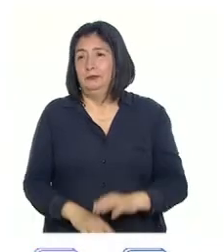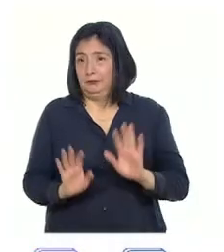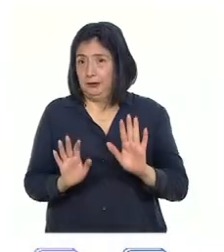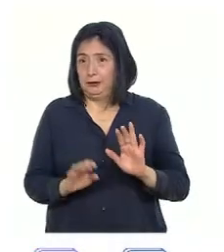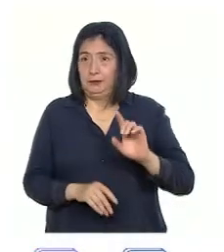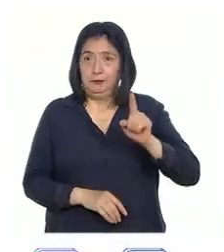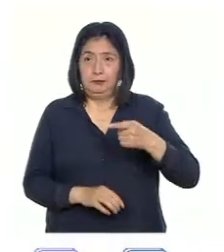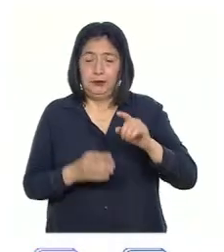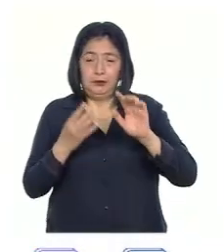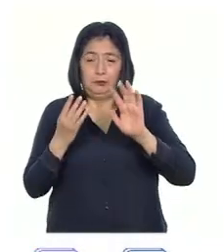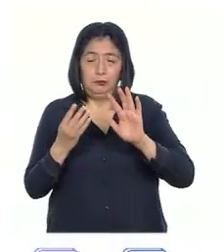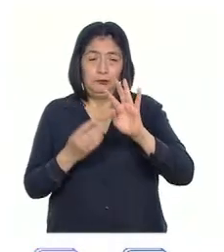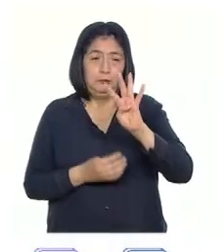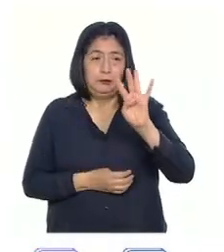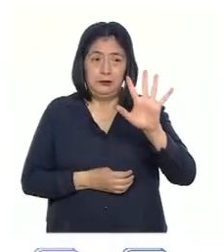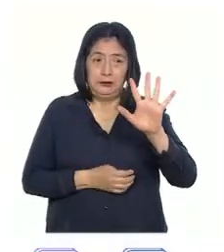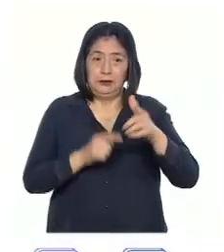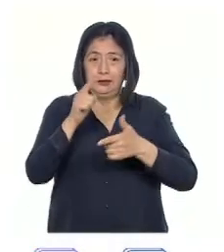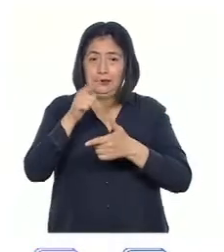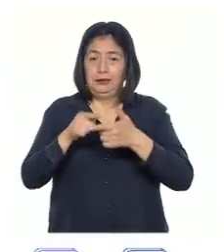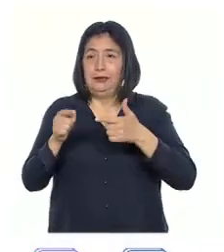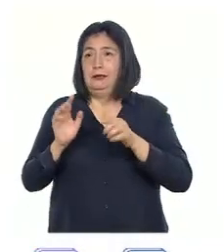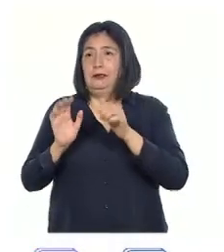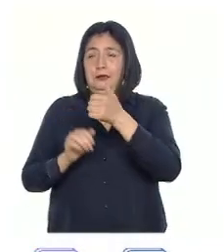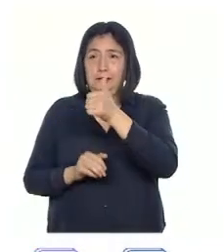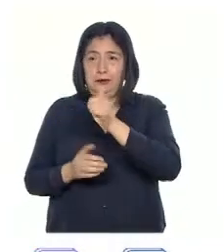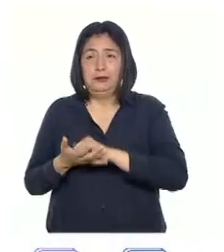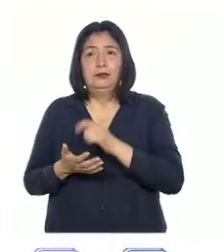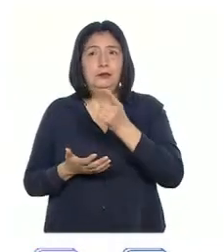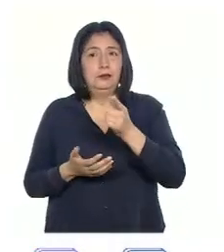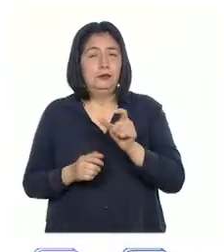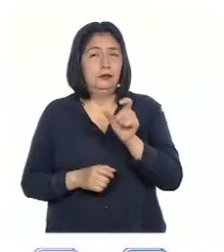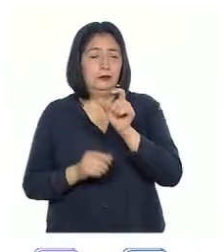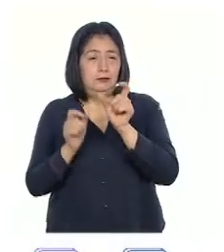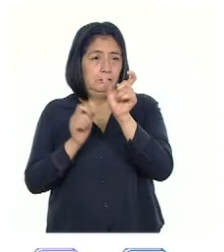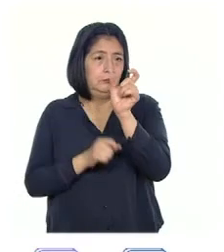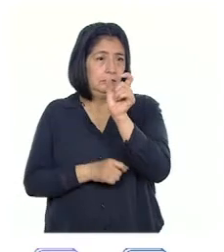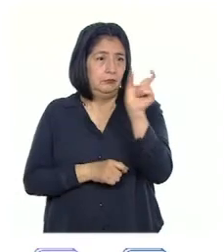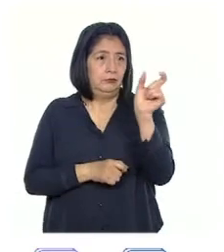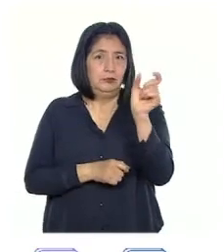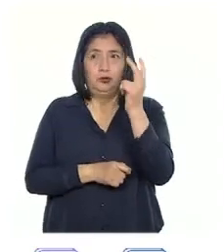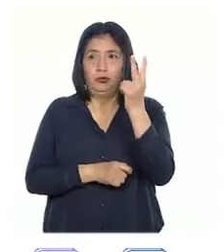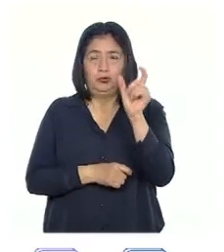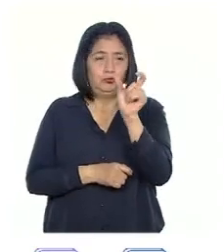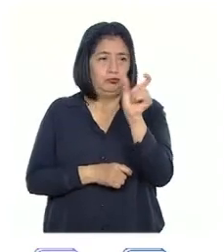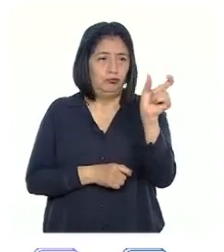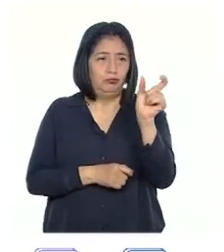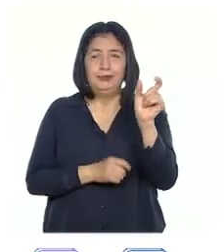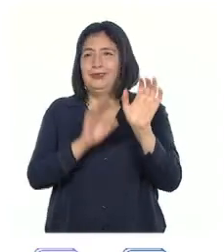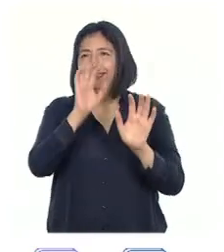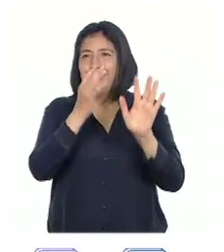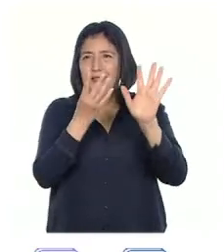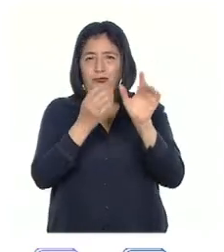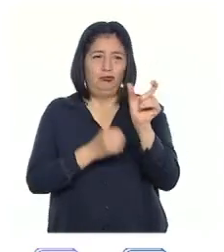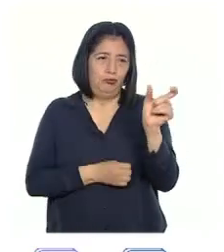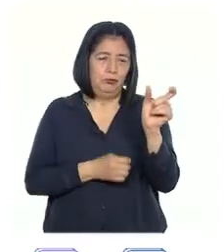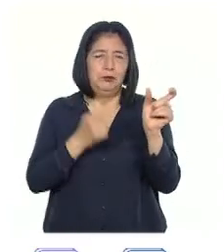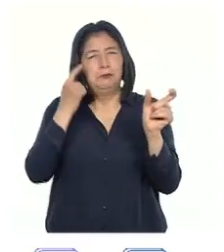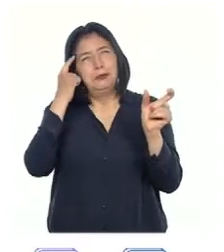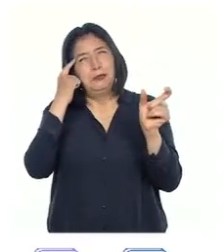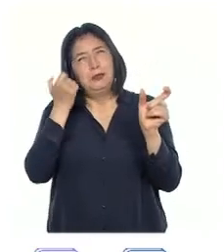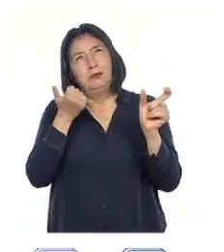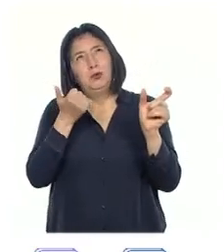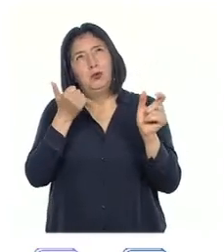dividimos 1945 entre 10, separamos dos cifras del dividendo, en este caso 19, y